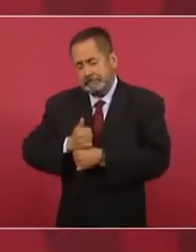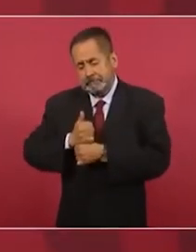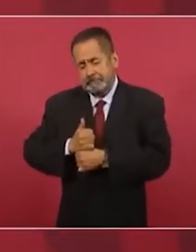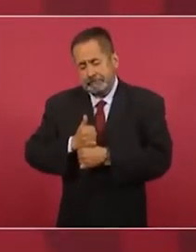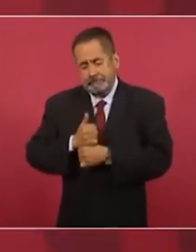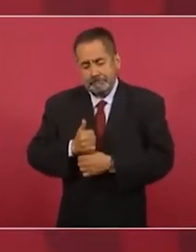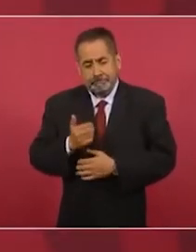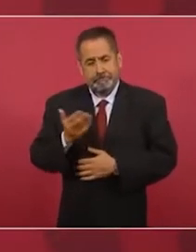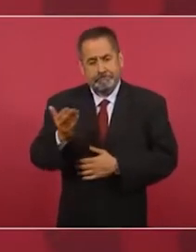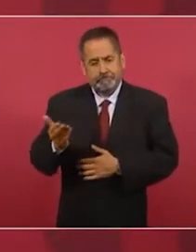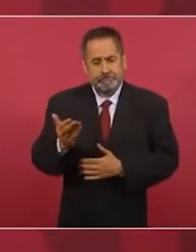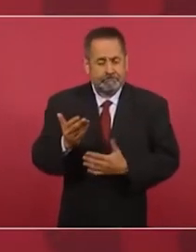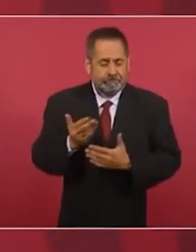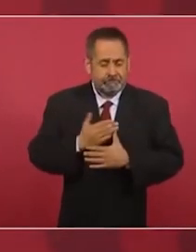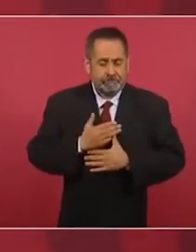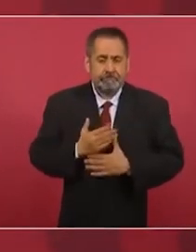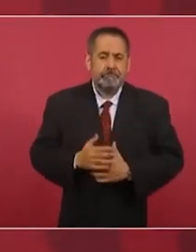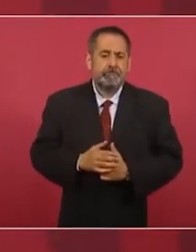a las